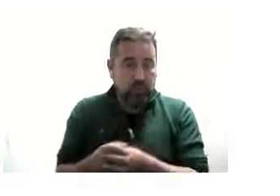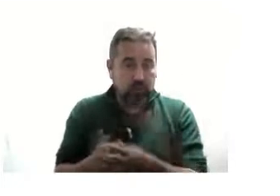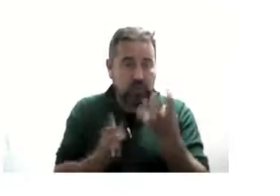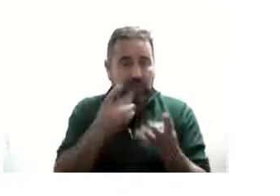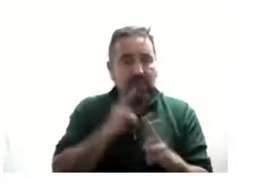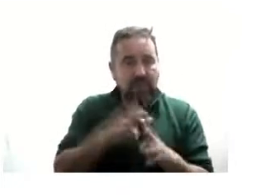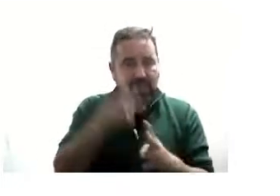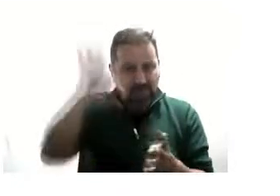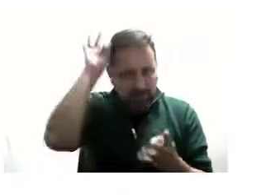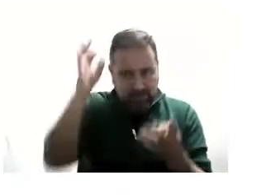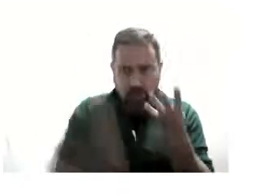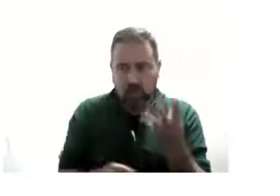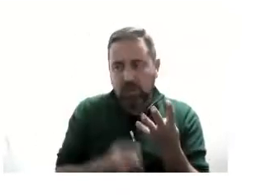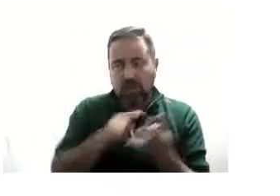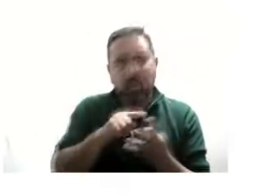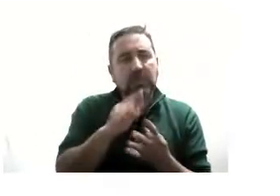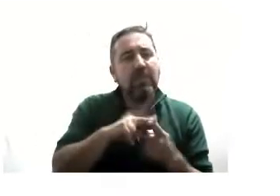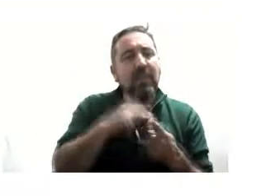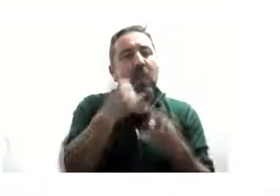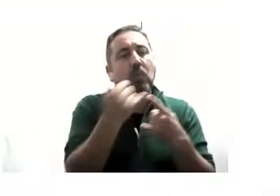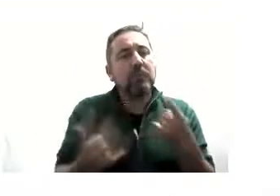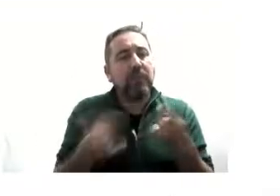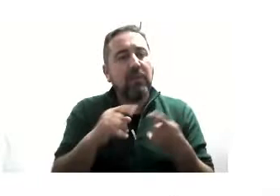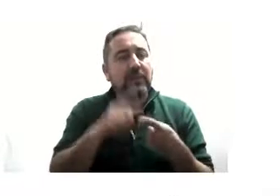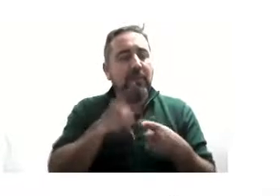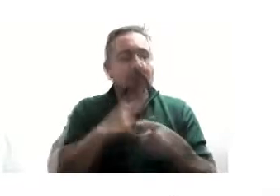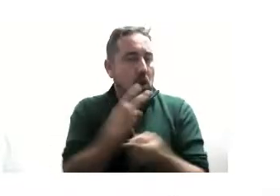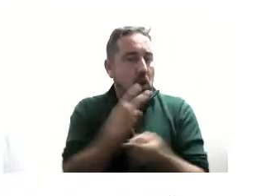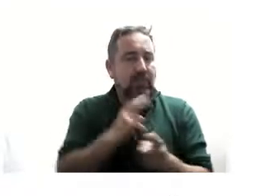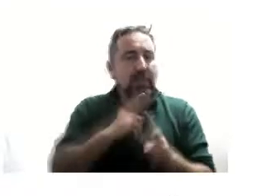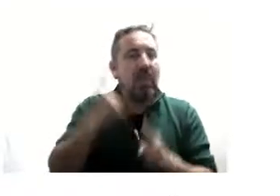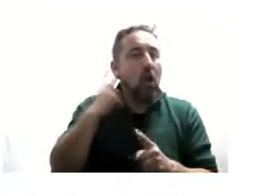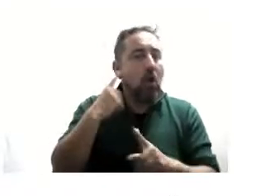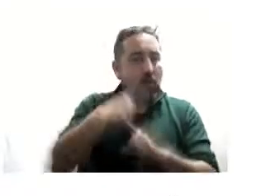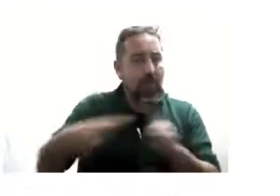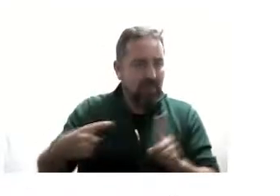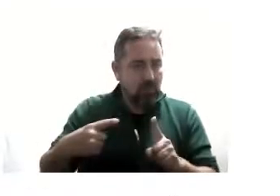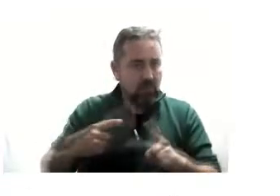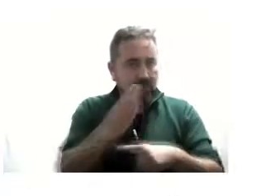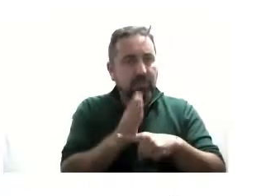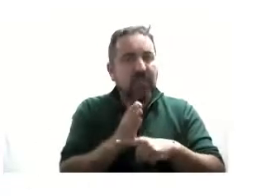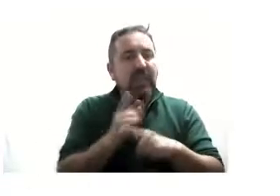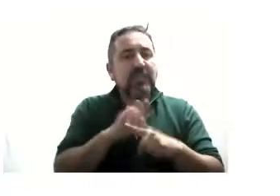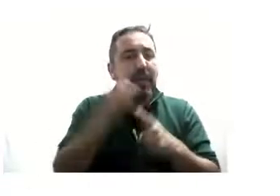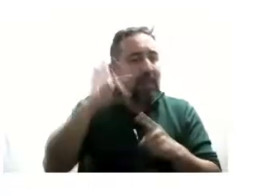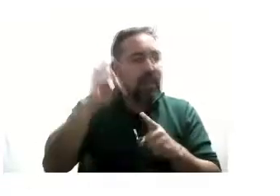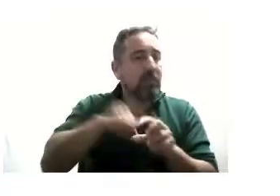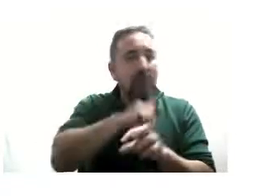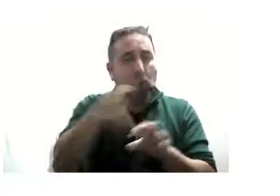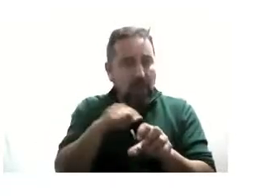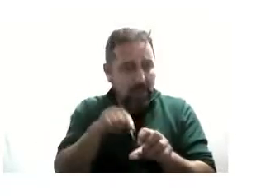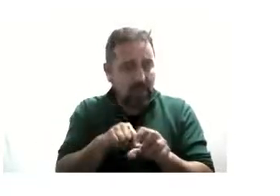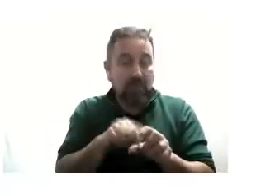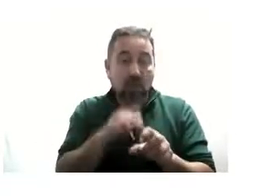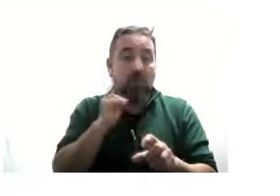¿no? Tenemos los implantes de conducción ósea, los implantes de oído medio, que ahora explicaré someramente, los implantes cocleares, que subrayo un poco por